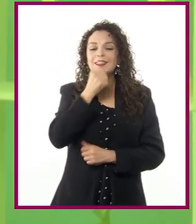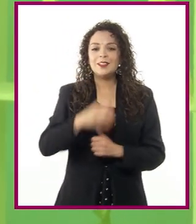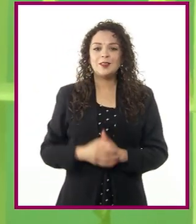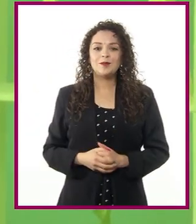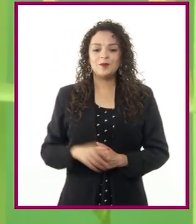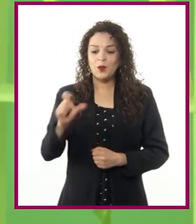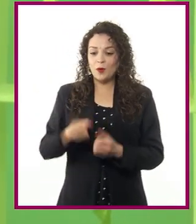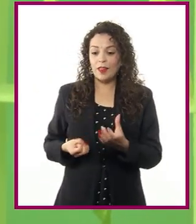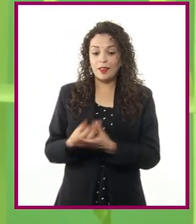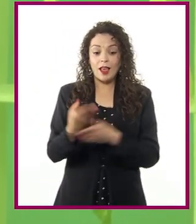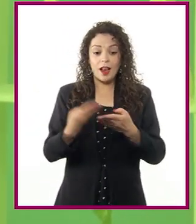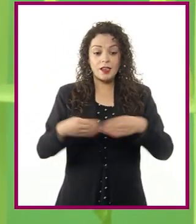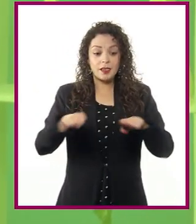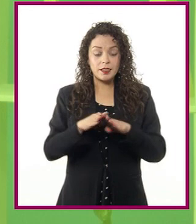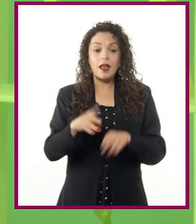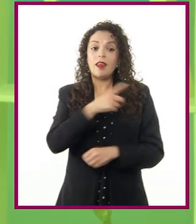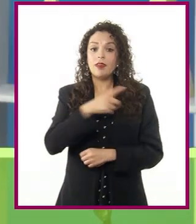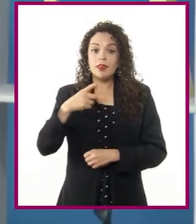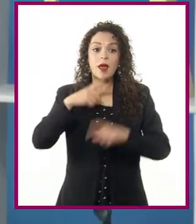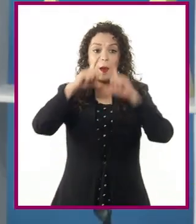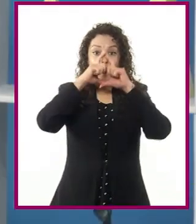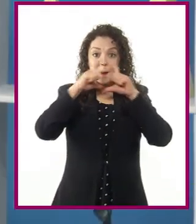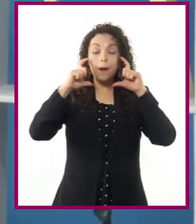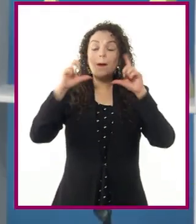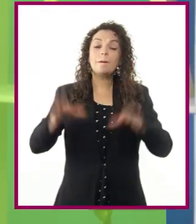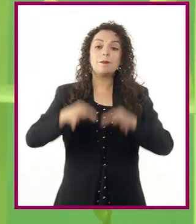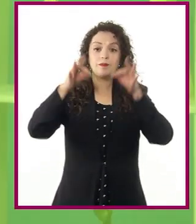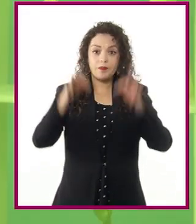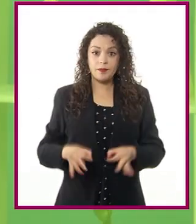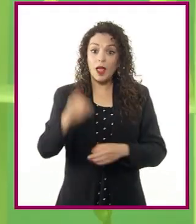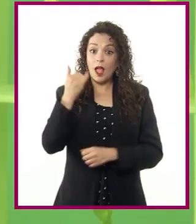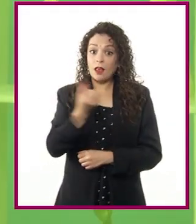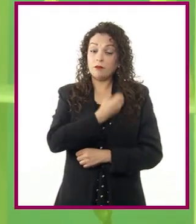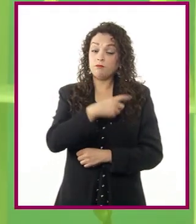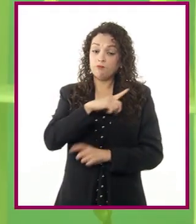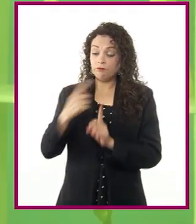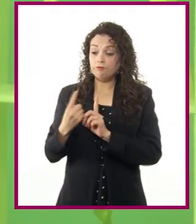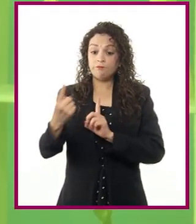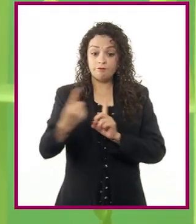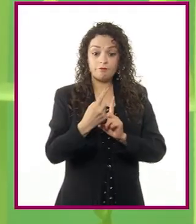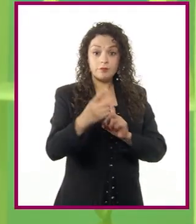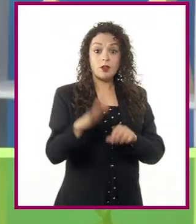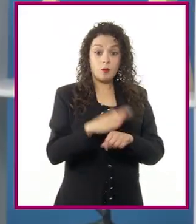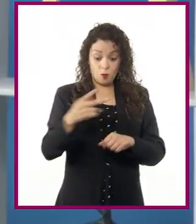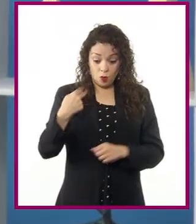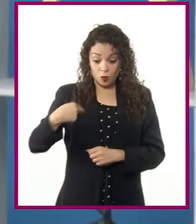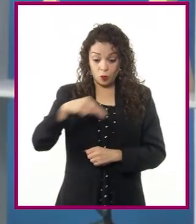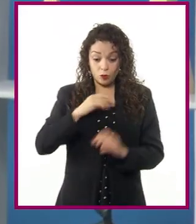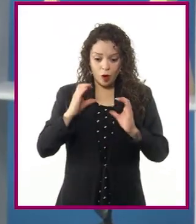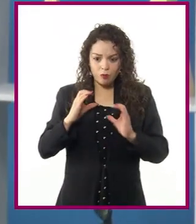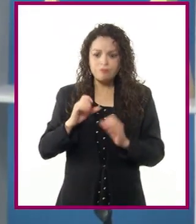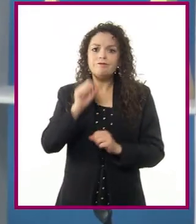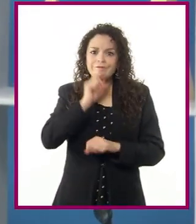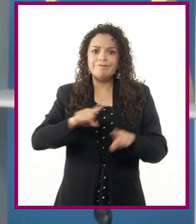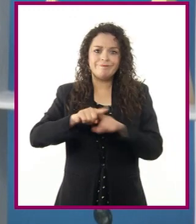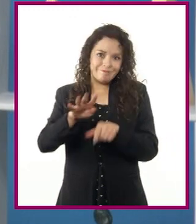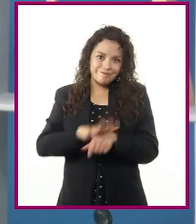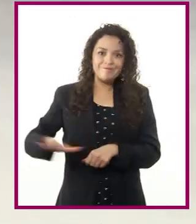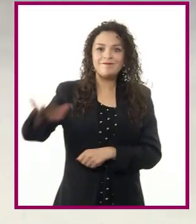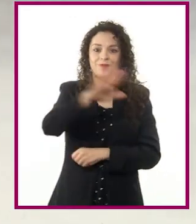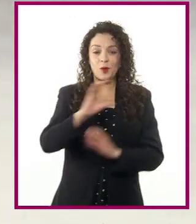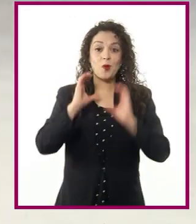de casa no olviden colocar correctamente su cubrebocas y guardar la sana distancia porque al cuidarnos nosotros mismos, cuidamos a los